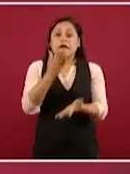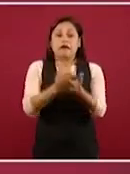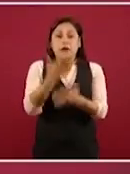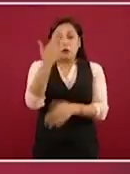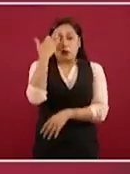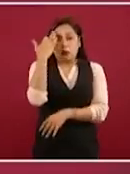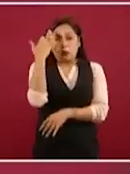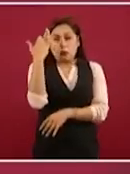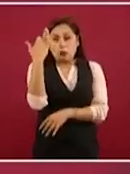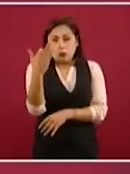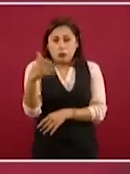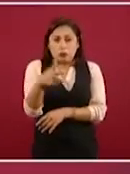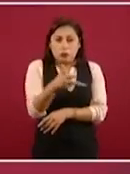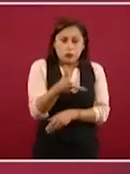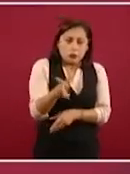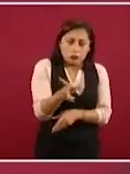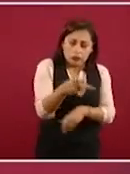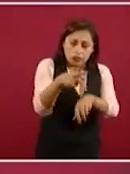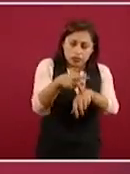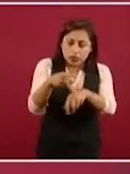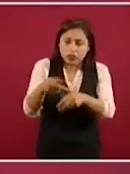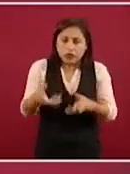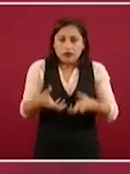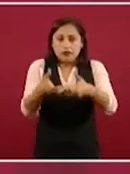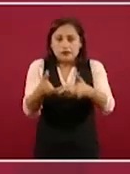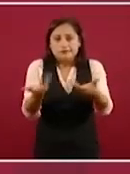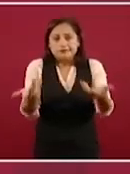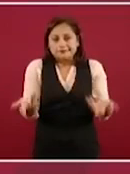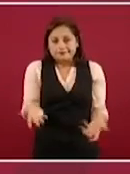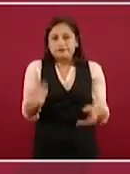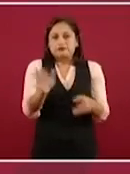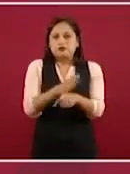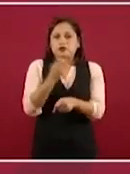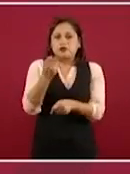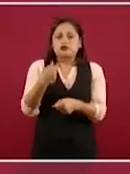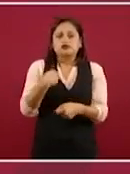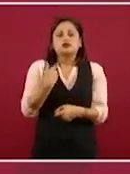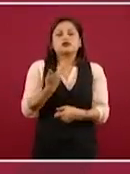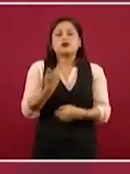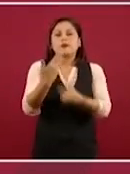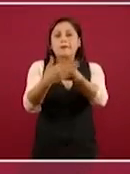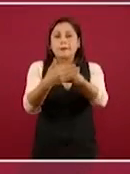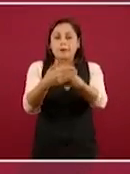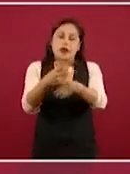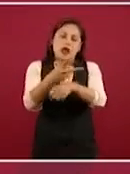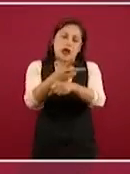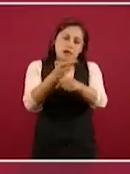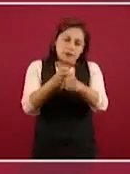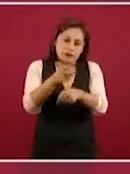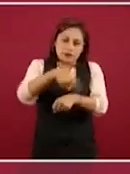Entonces, por eso invito a la gente a que nos ayude, todos los que tengan